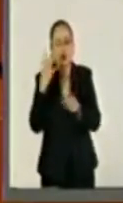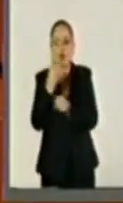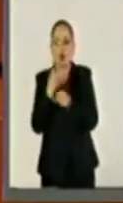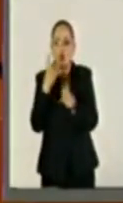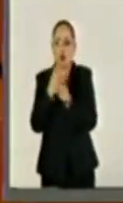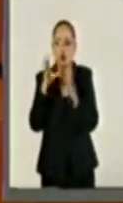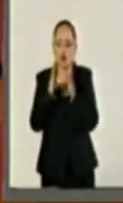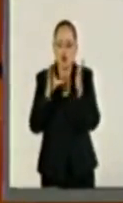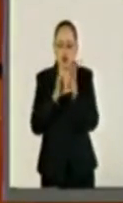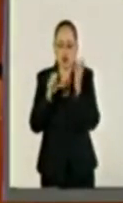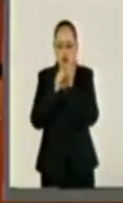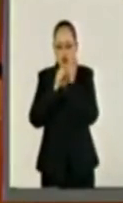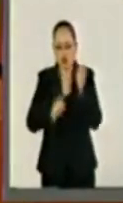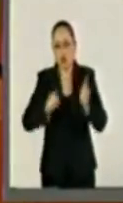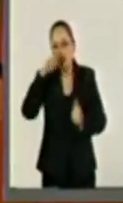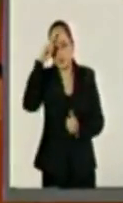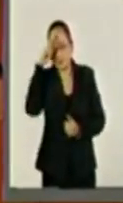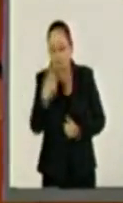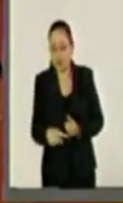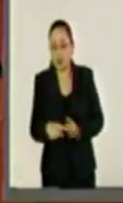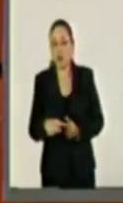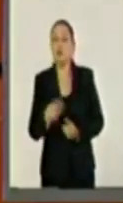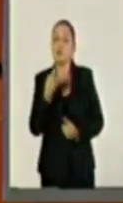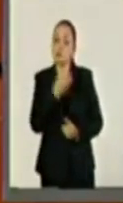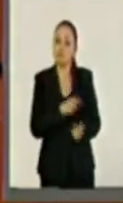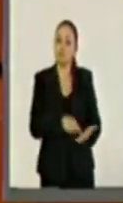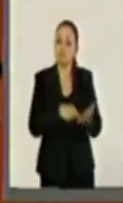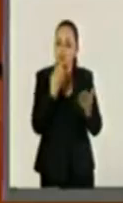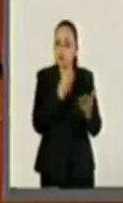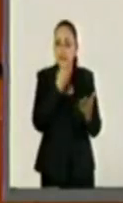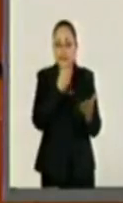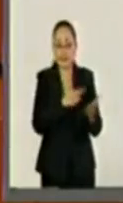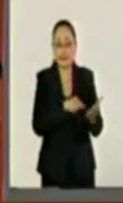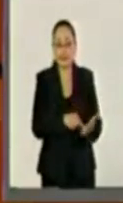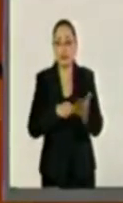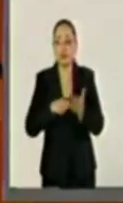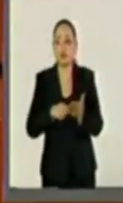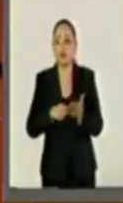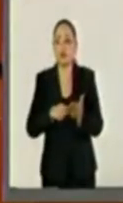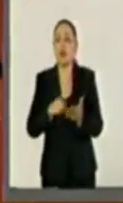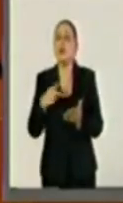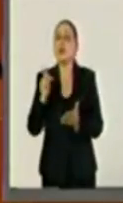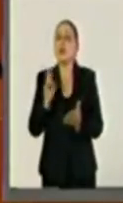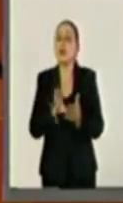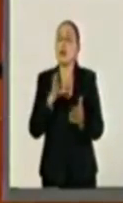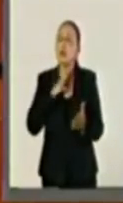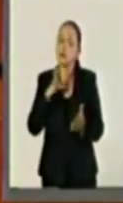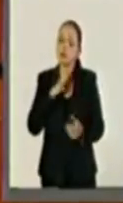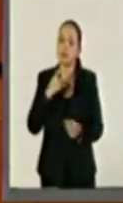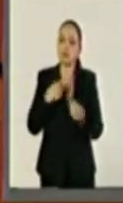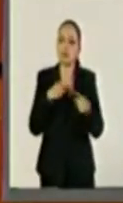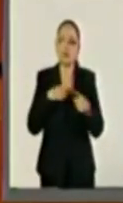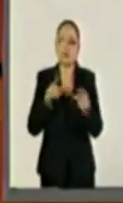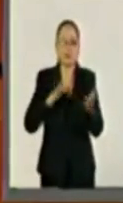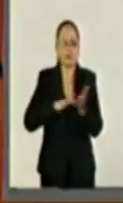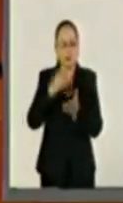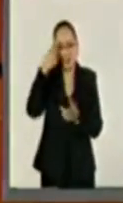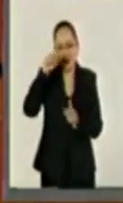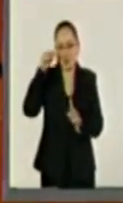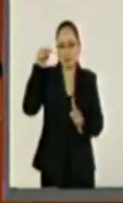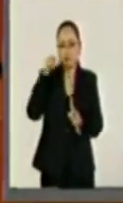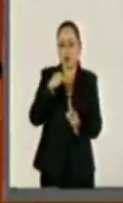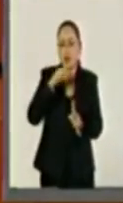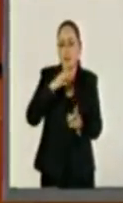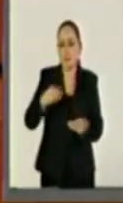de la Constitución Política de los Estados Unidos Mexicanos. Mientras que los instrumentos y apoyos para lograr el objetivo de vivienda